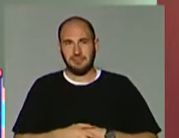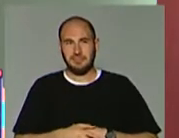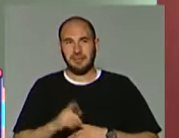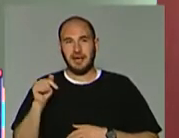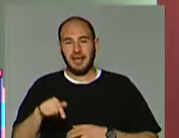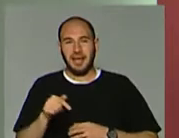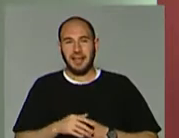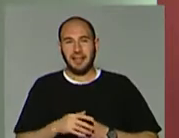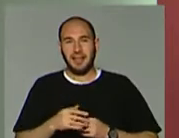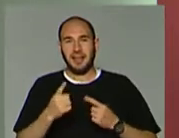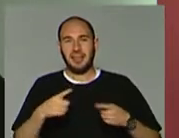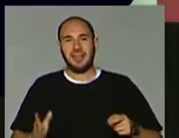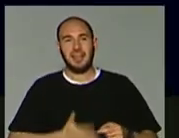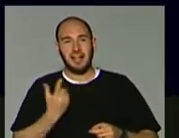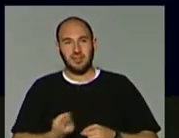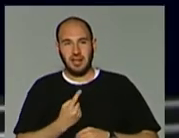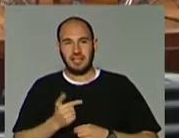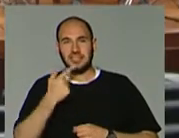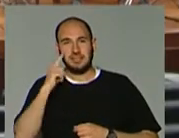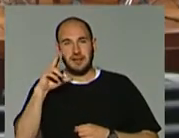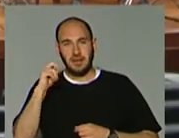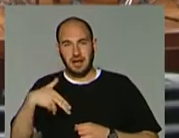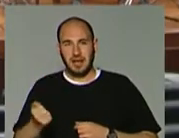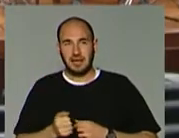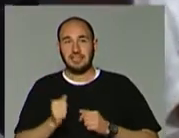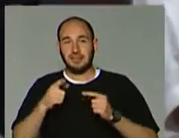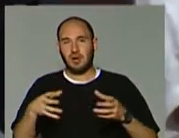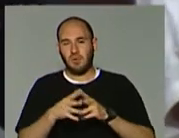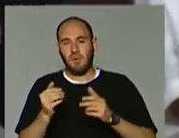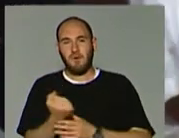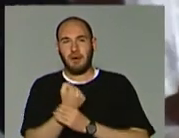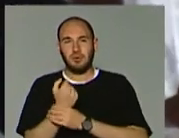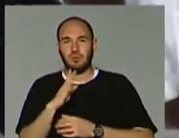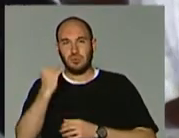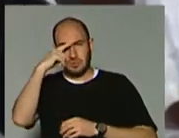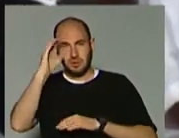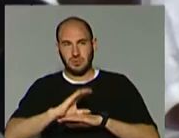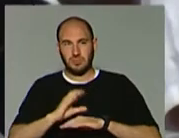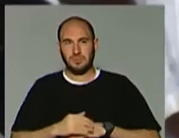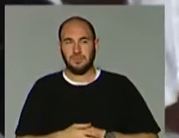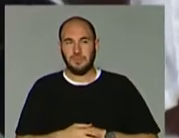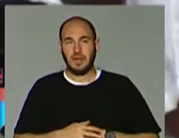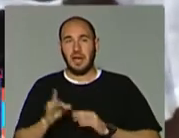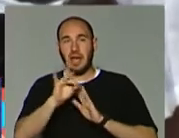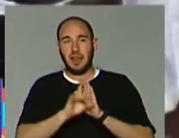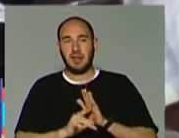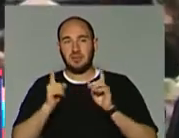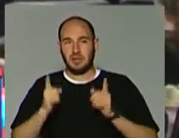está dirigida bajo la directora Silvana Vallese y el gran elenco de la UNCuyo. Un dato